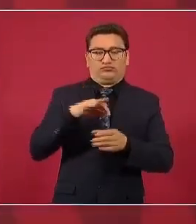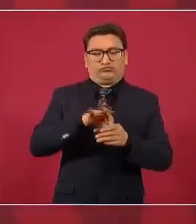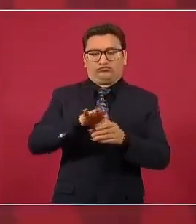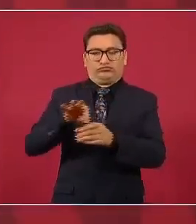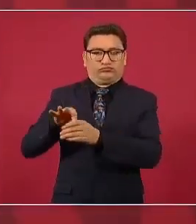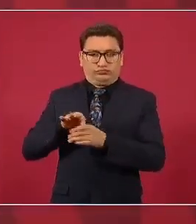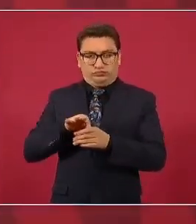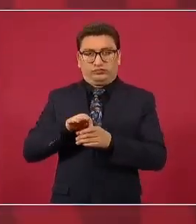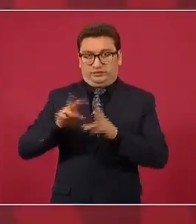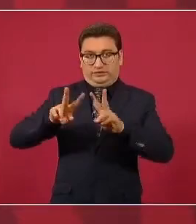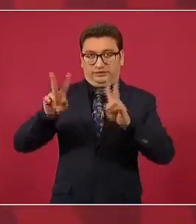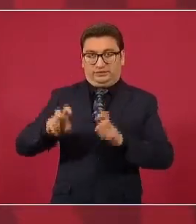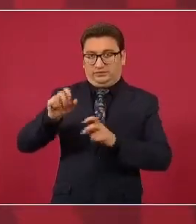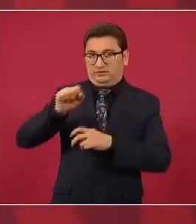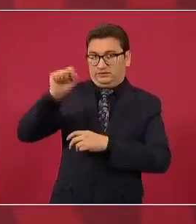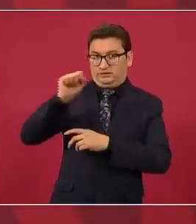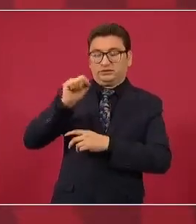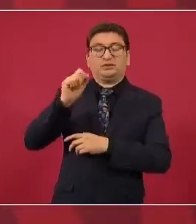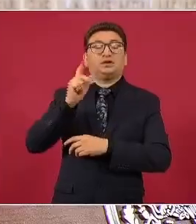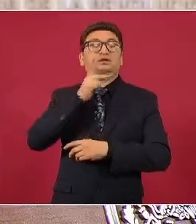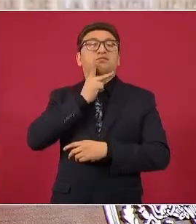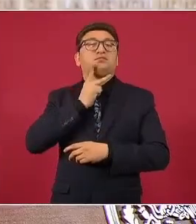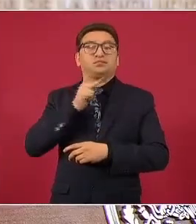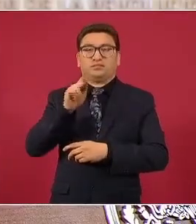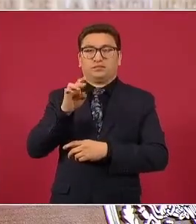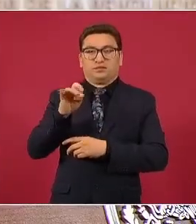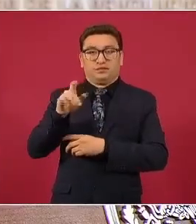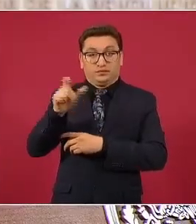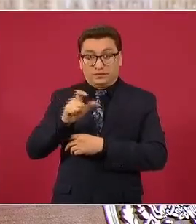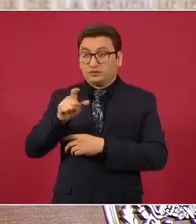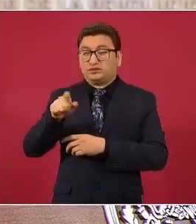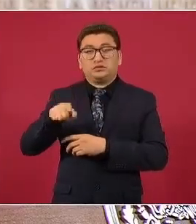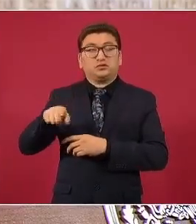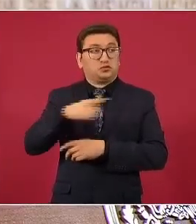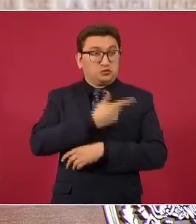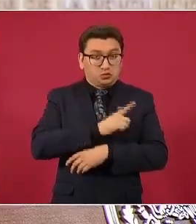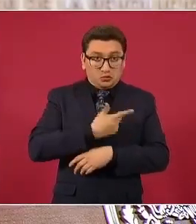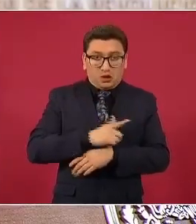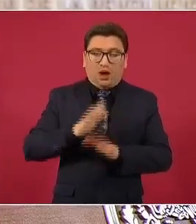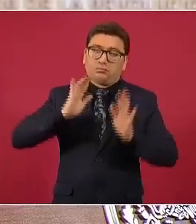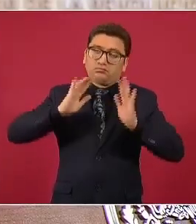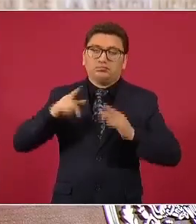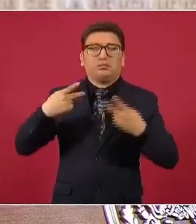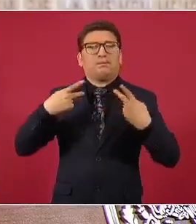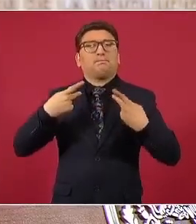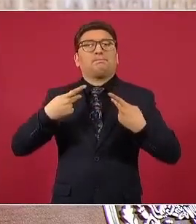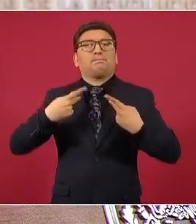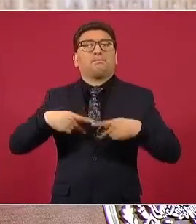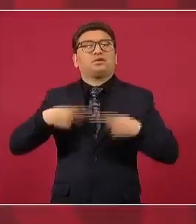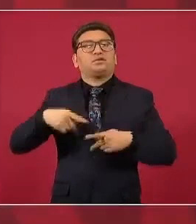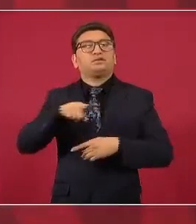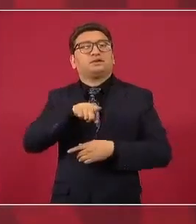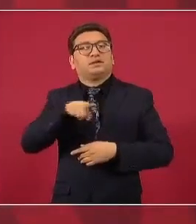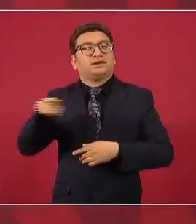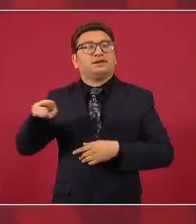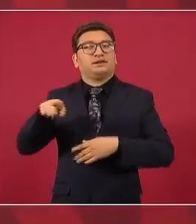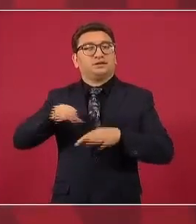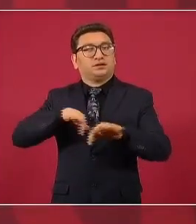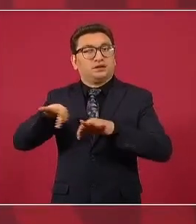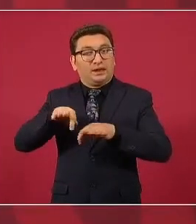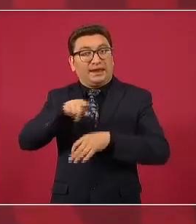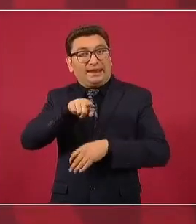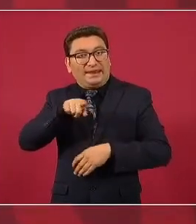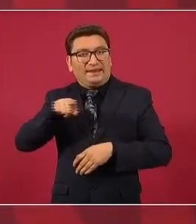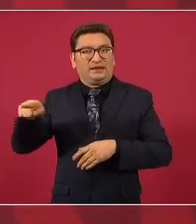sí, en el sindicato petrolero, pero fueron los trabajadores Ellos tomaron la